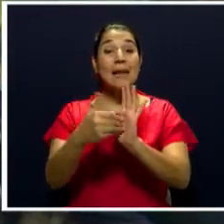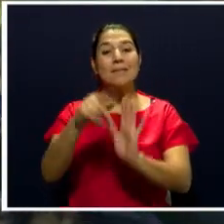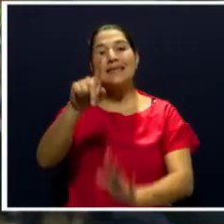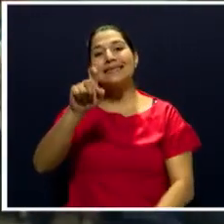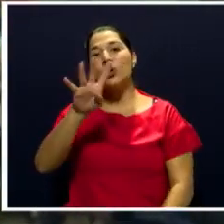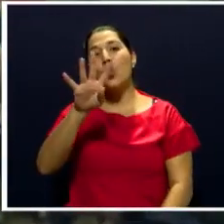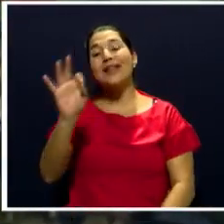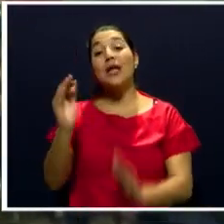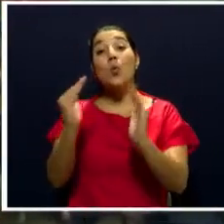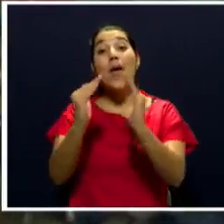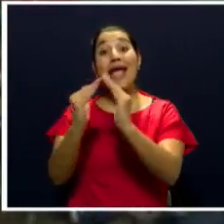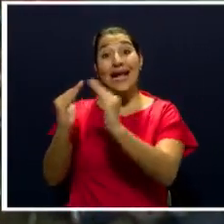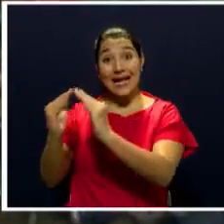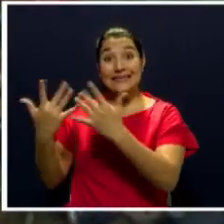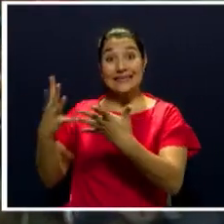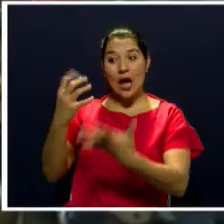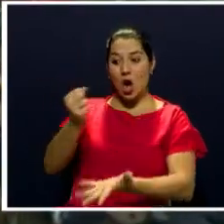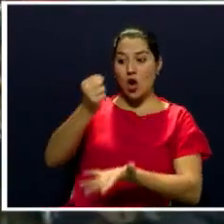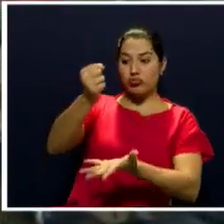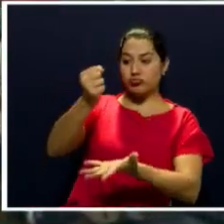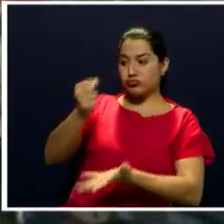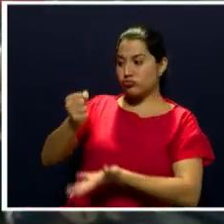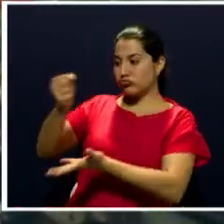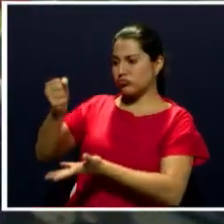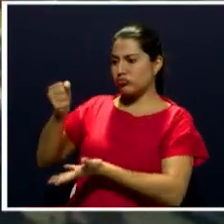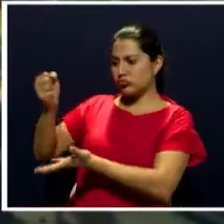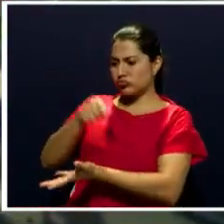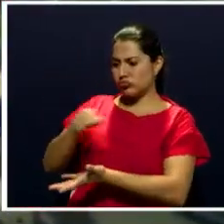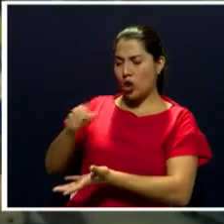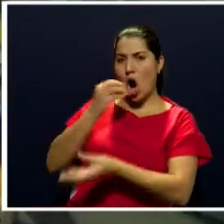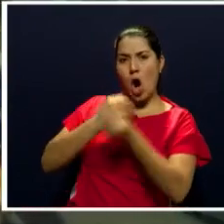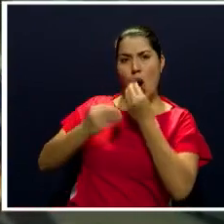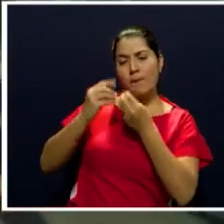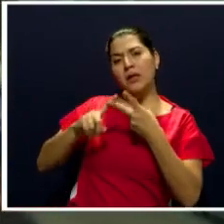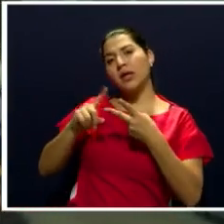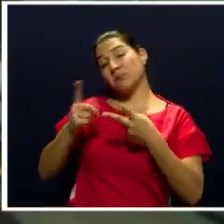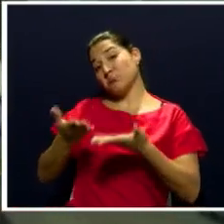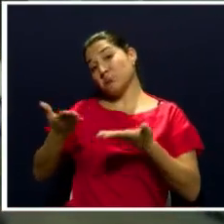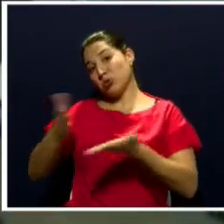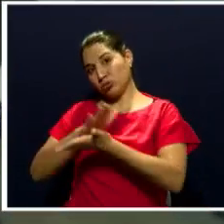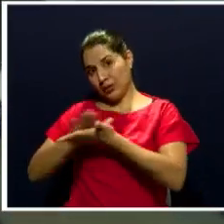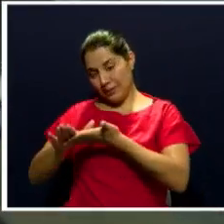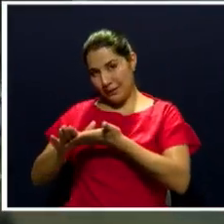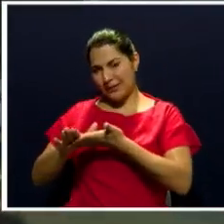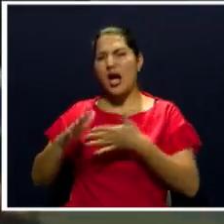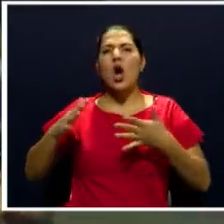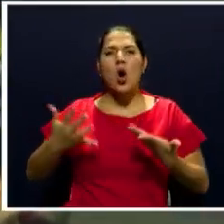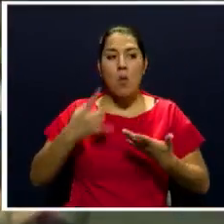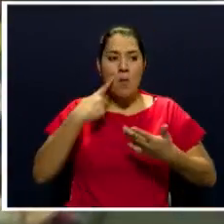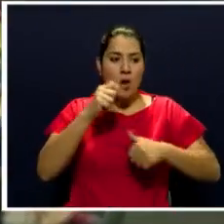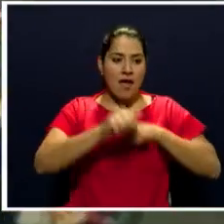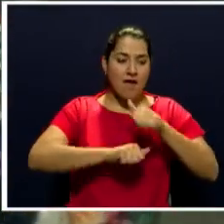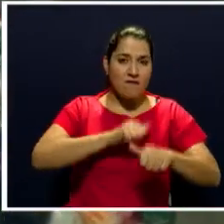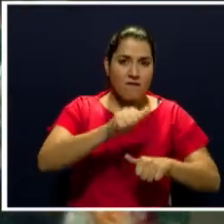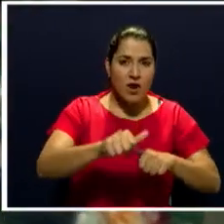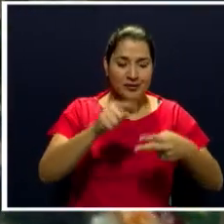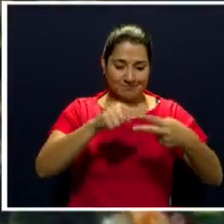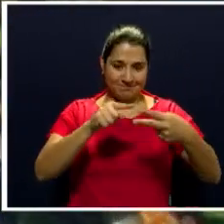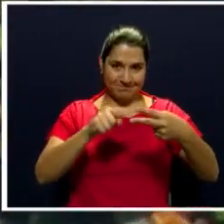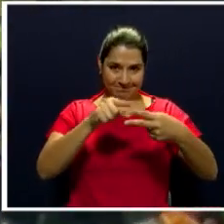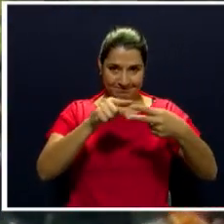20.149 hogares han recibido alimentos y artículos de higiene personal gracias a las iniciativas Enlace de Esfuerzos y Con Vos Podemos. Así